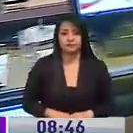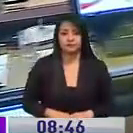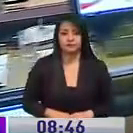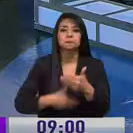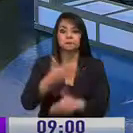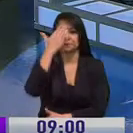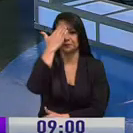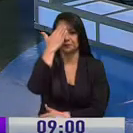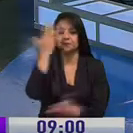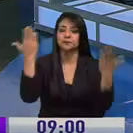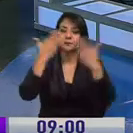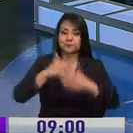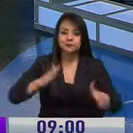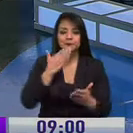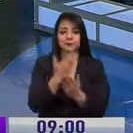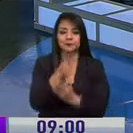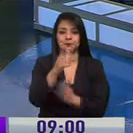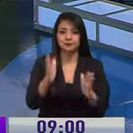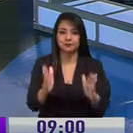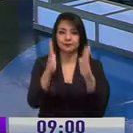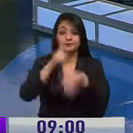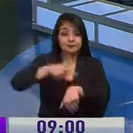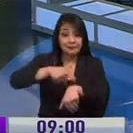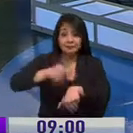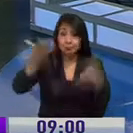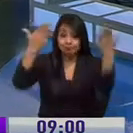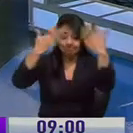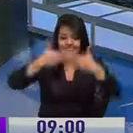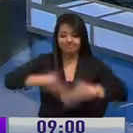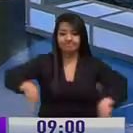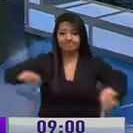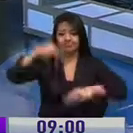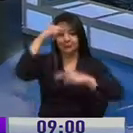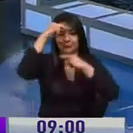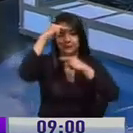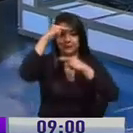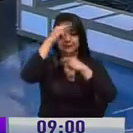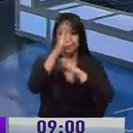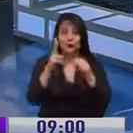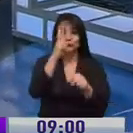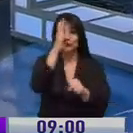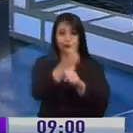Sabremos, con esto le agradecemos infinitamente el tiempo de esto. De estas dos horas de